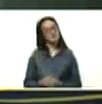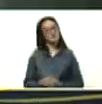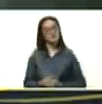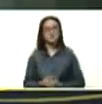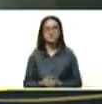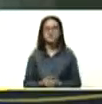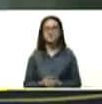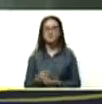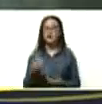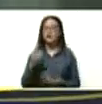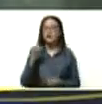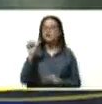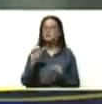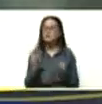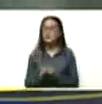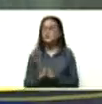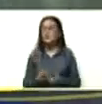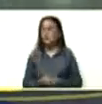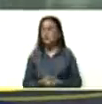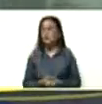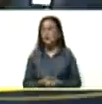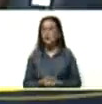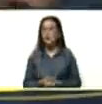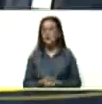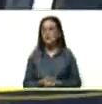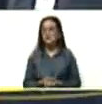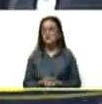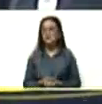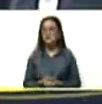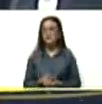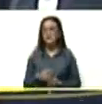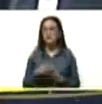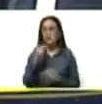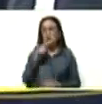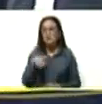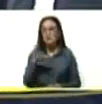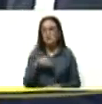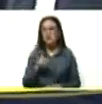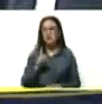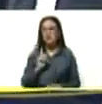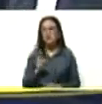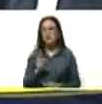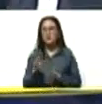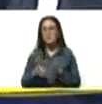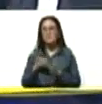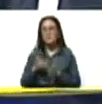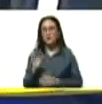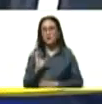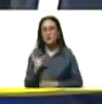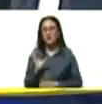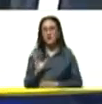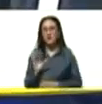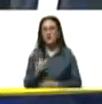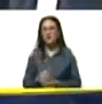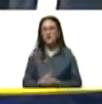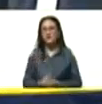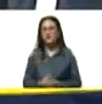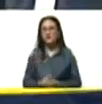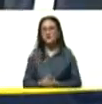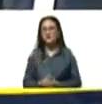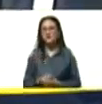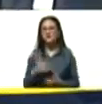que quería hacerle rápidamente. Nosotros sabemos que nuestro pueblo hoy transita por el Metro de Caracas. Precisamente estamos hablando